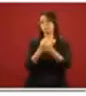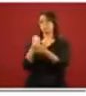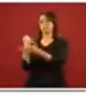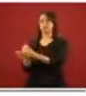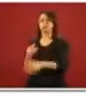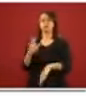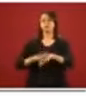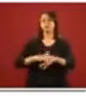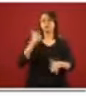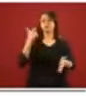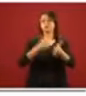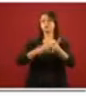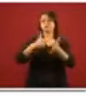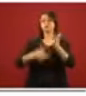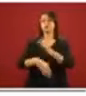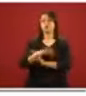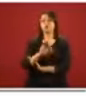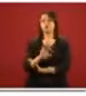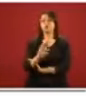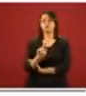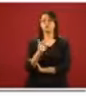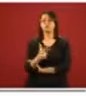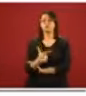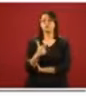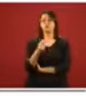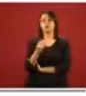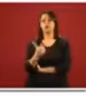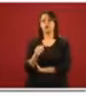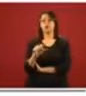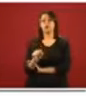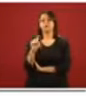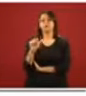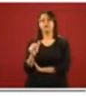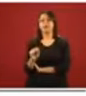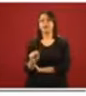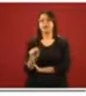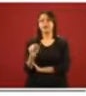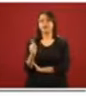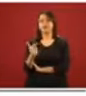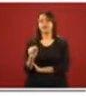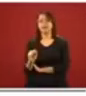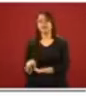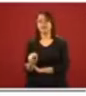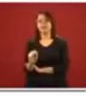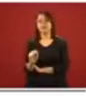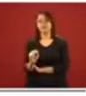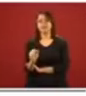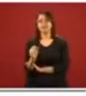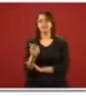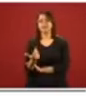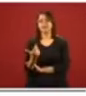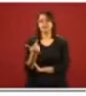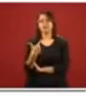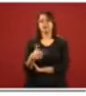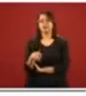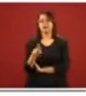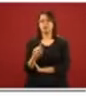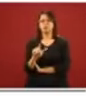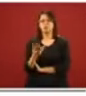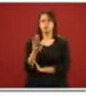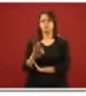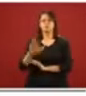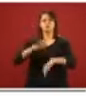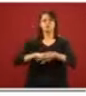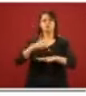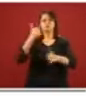más económicas es Full Gas, Golf y La Gas, que se han mantenido ya por muchos, muchos meses como las marcas más